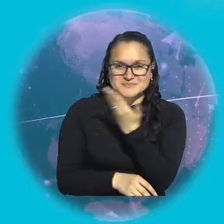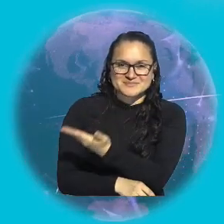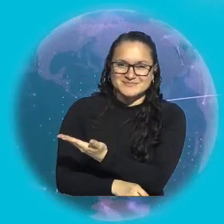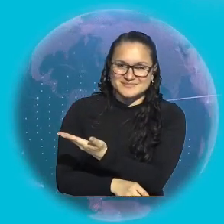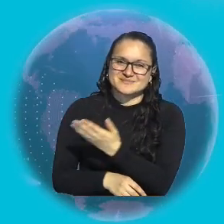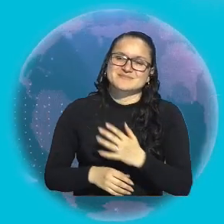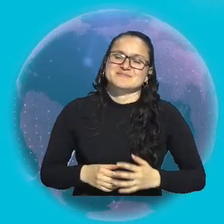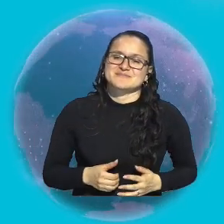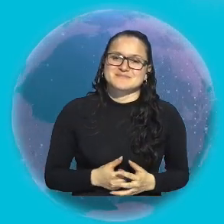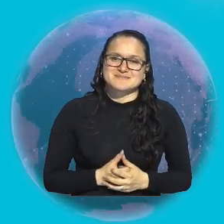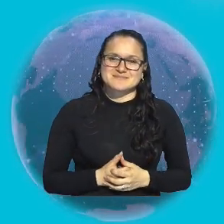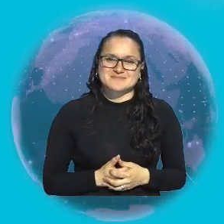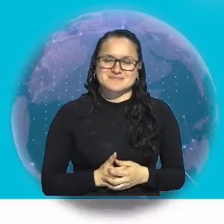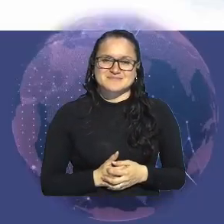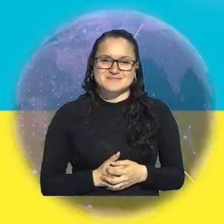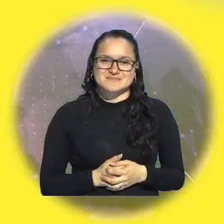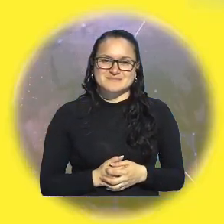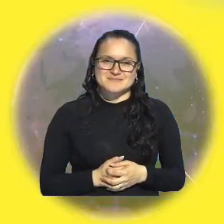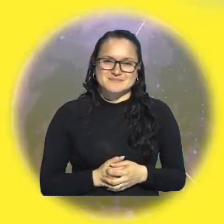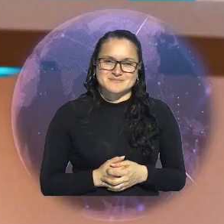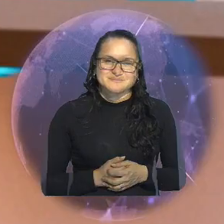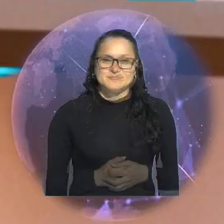www.sec.gov puntocom